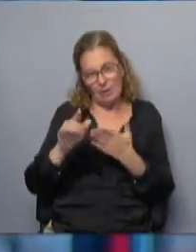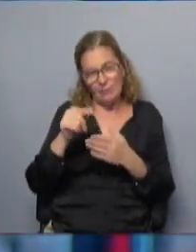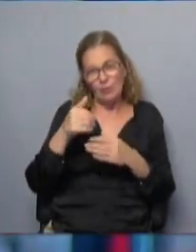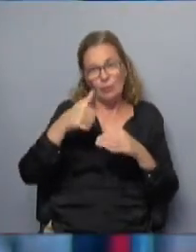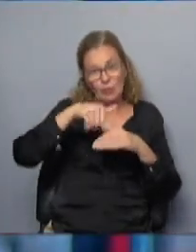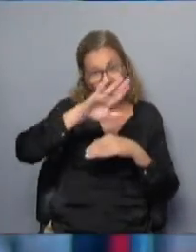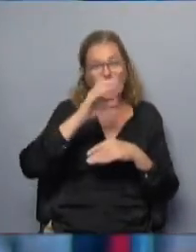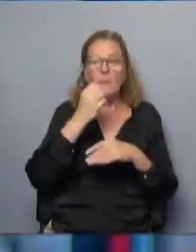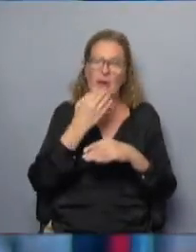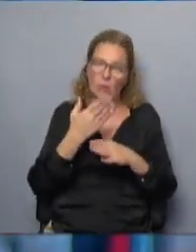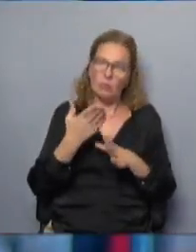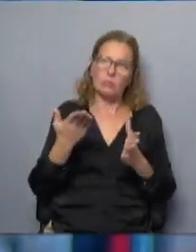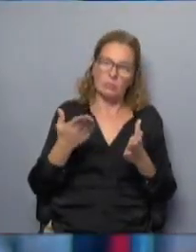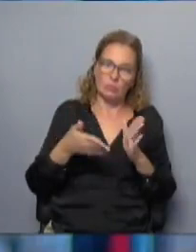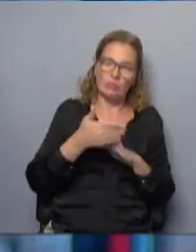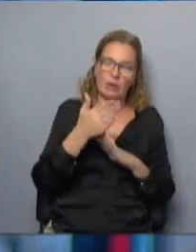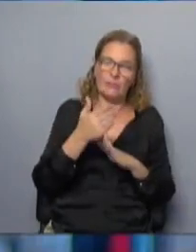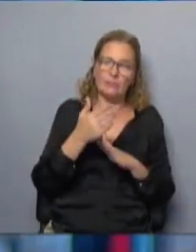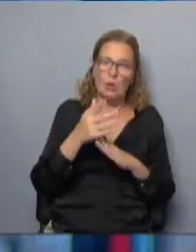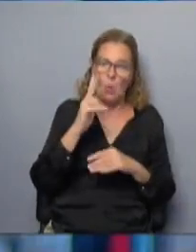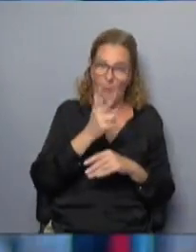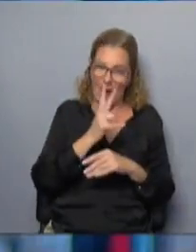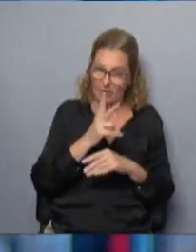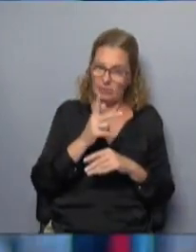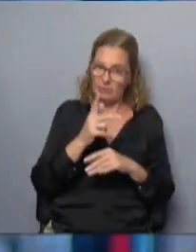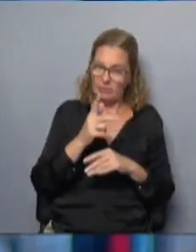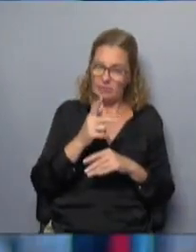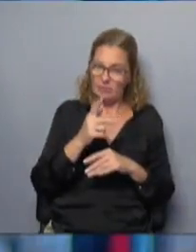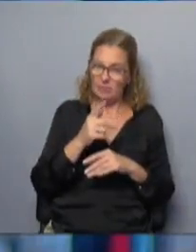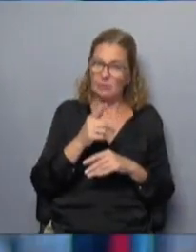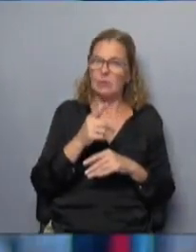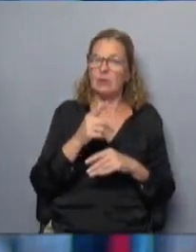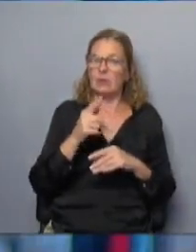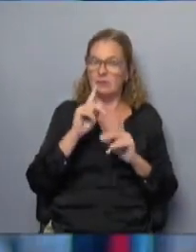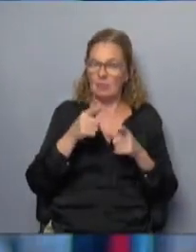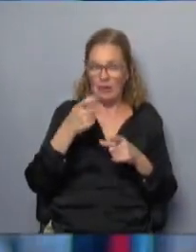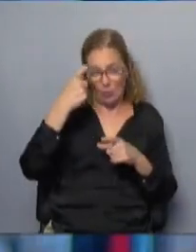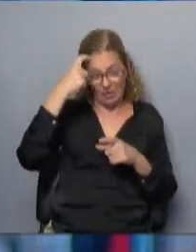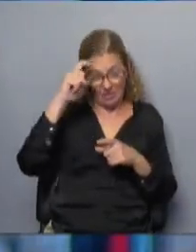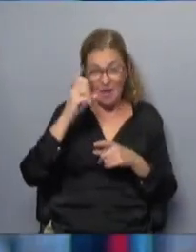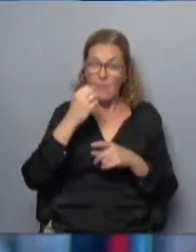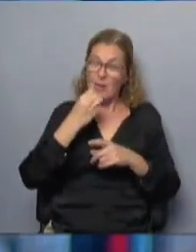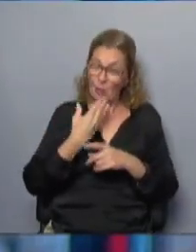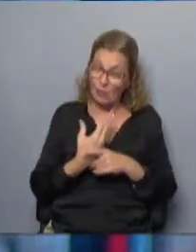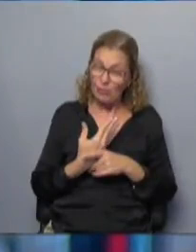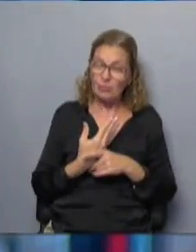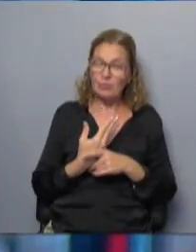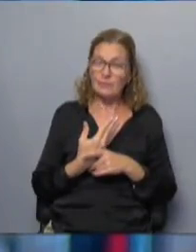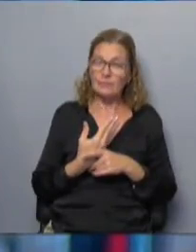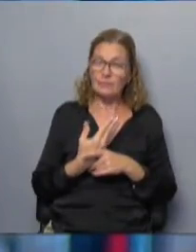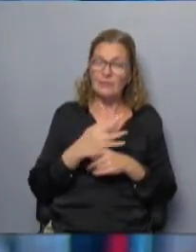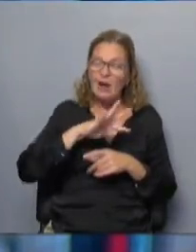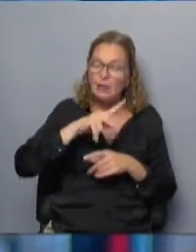salga sacó un poco mejor mejor humana humanamente ideológicamente o sea el